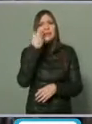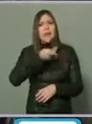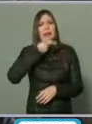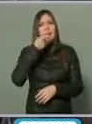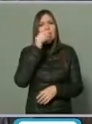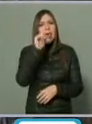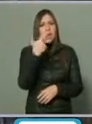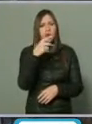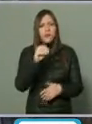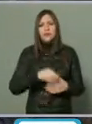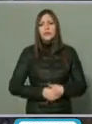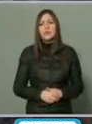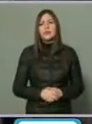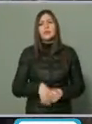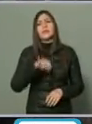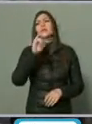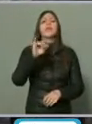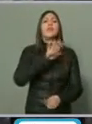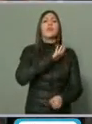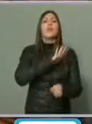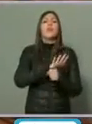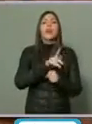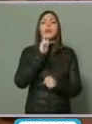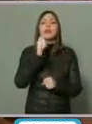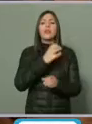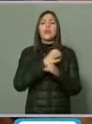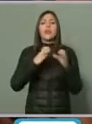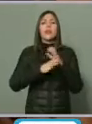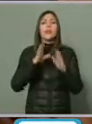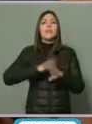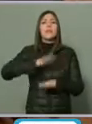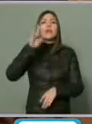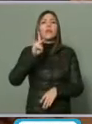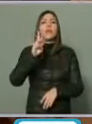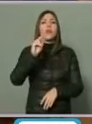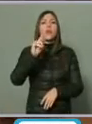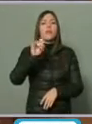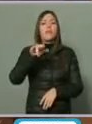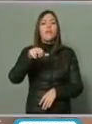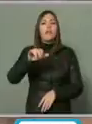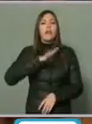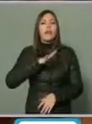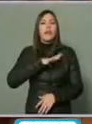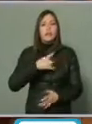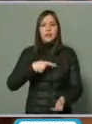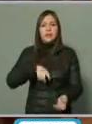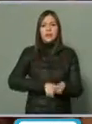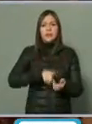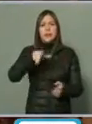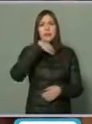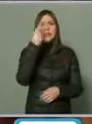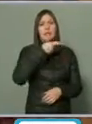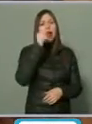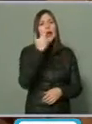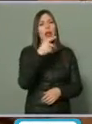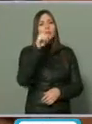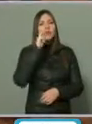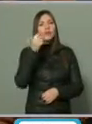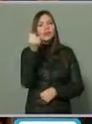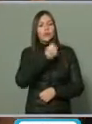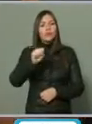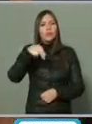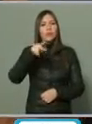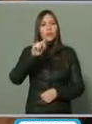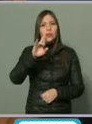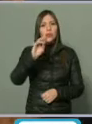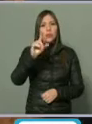fruta o vegetal que más proteína contiene, yo creo? Nuestra nutrióloga se encuentra justamente en el estudio. ¿Quisieras preguntar algo? Pues sí,